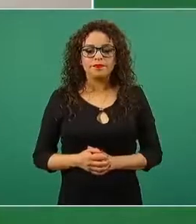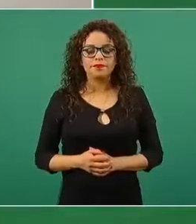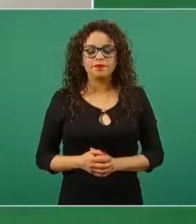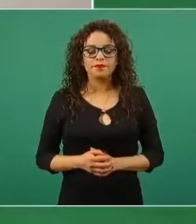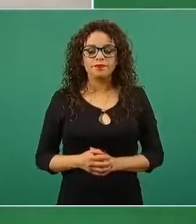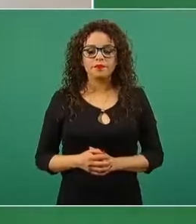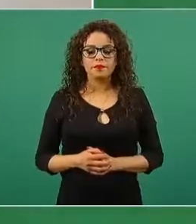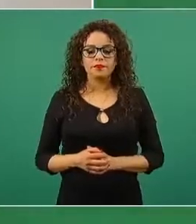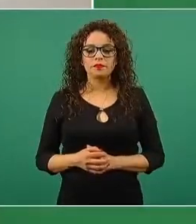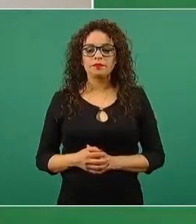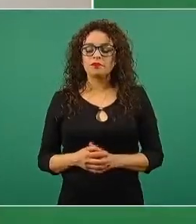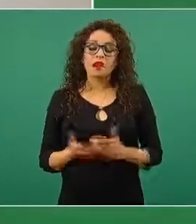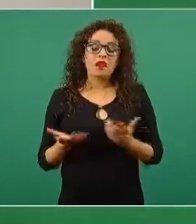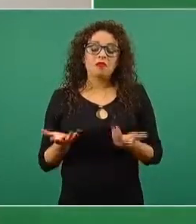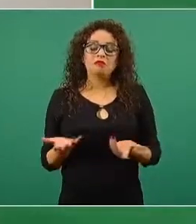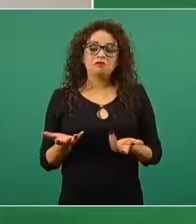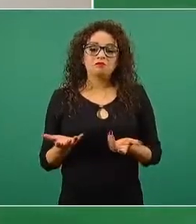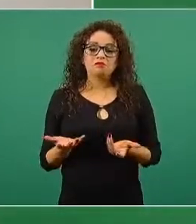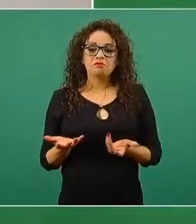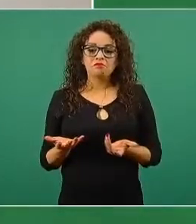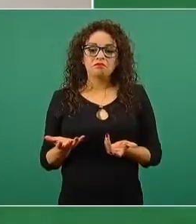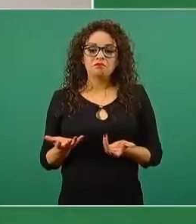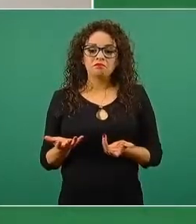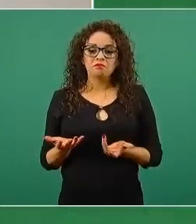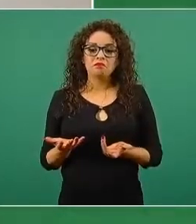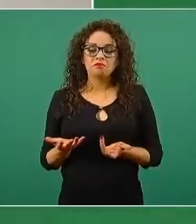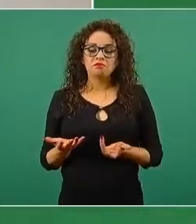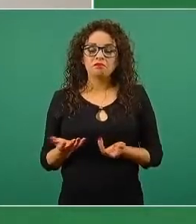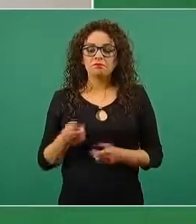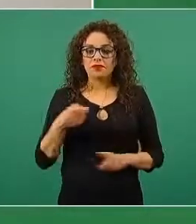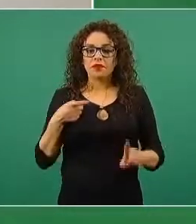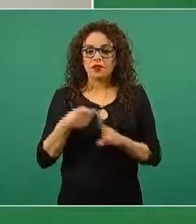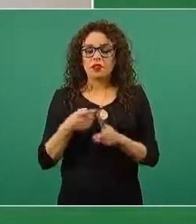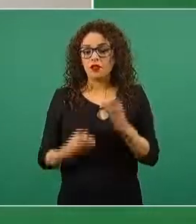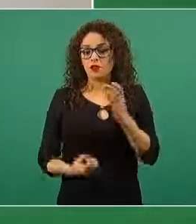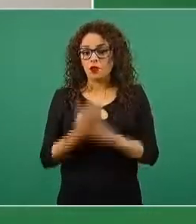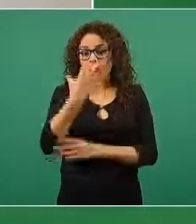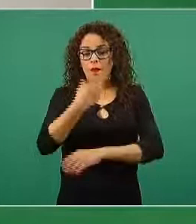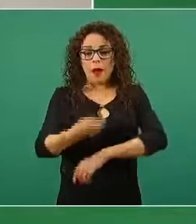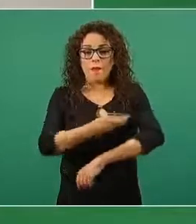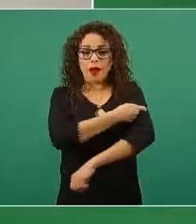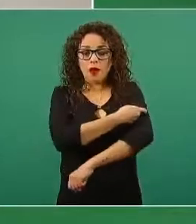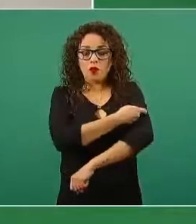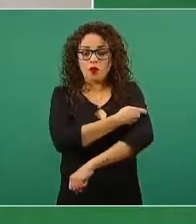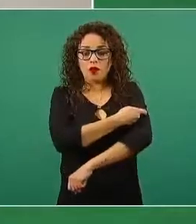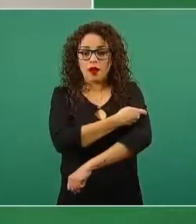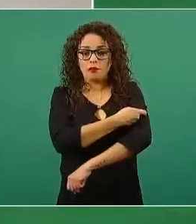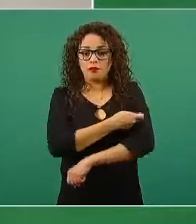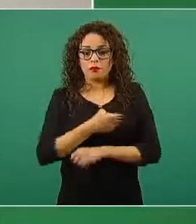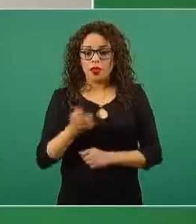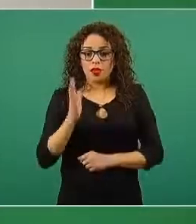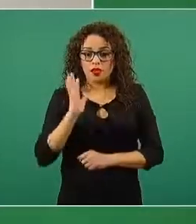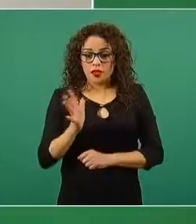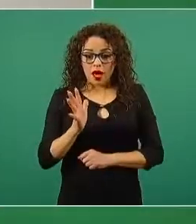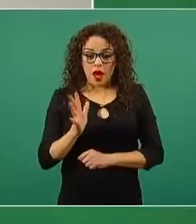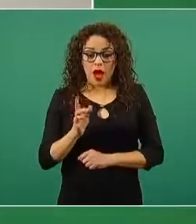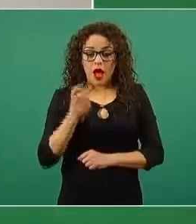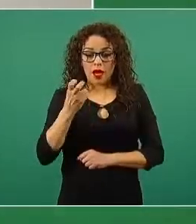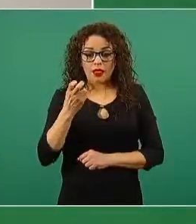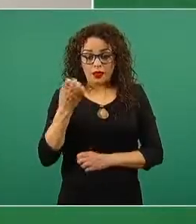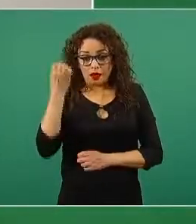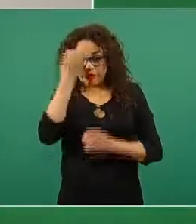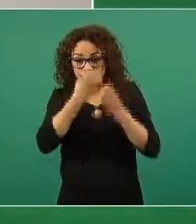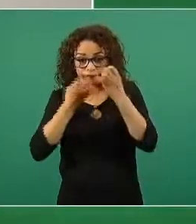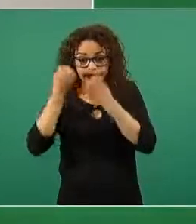En general, dado que es una vacuna nueva, no se cuenta con este tipo de análisis